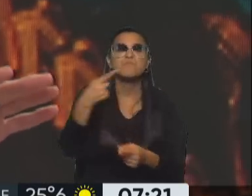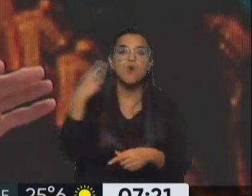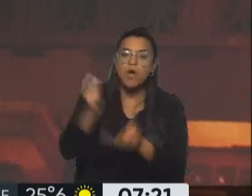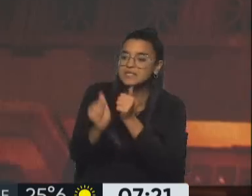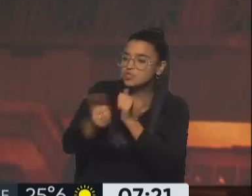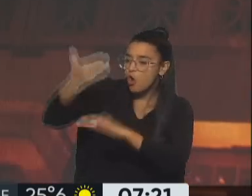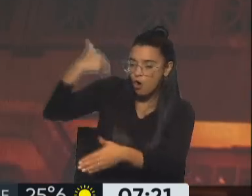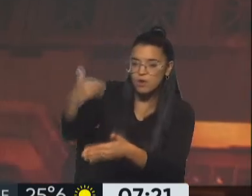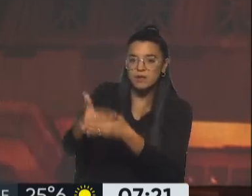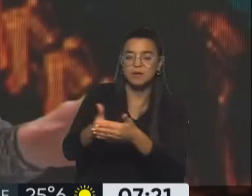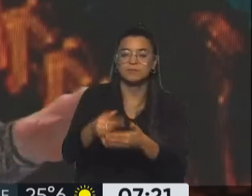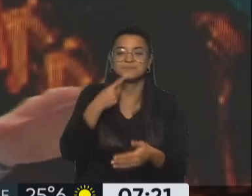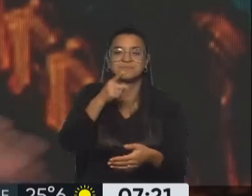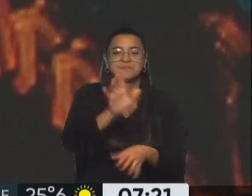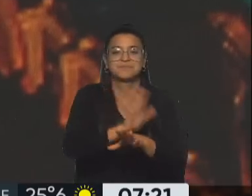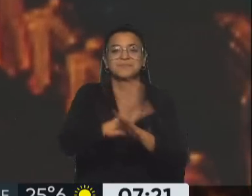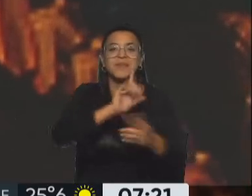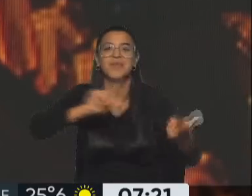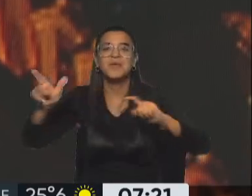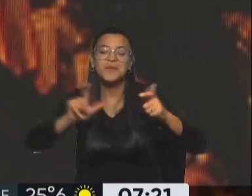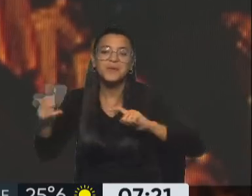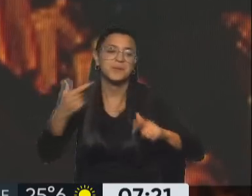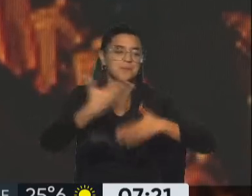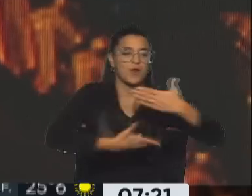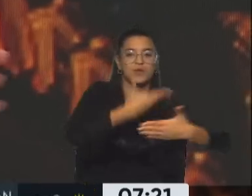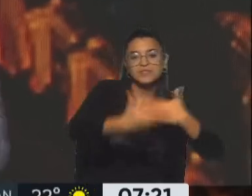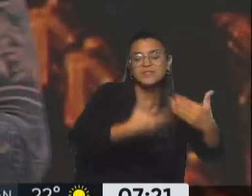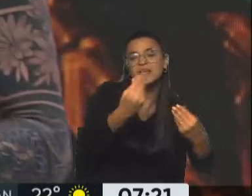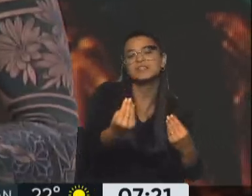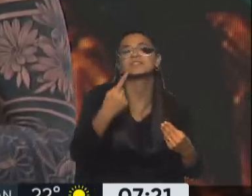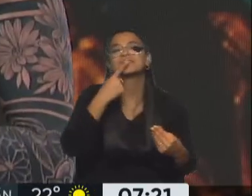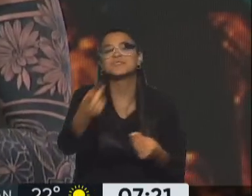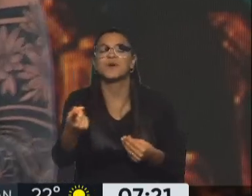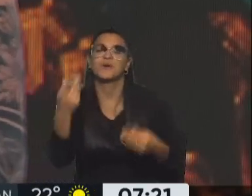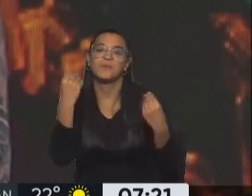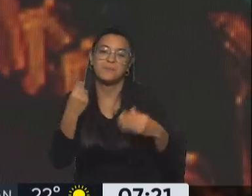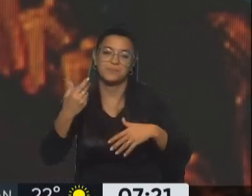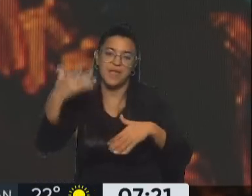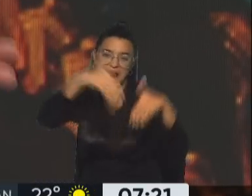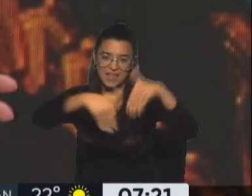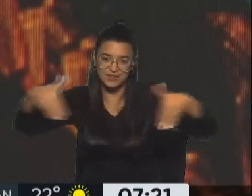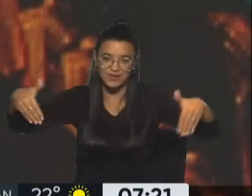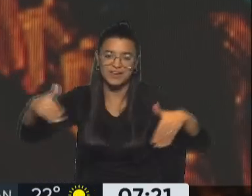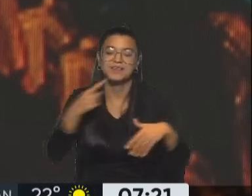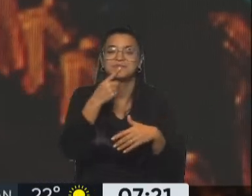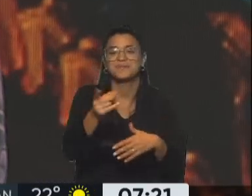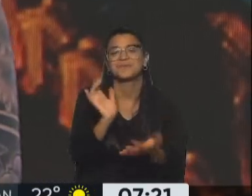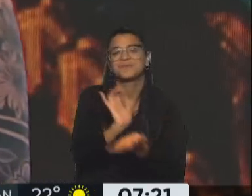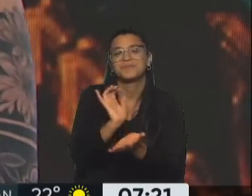el feudalismo y la distancia que hay entre un proceso, el feudalismo y un proceso electoral que